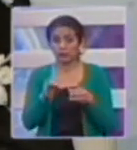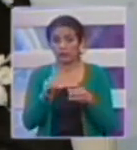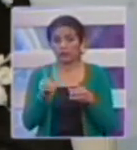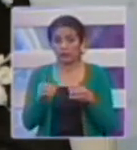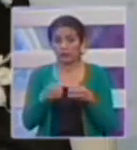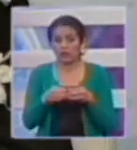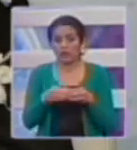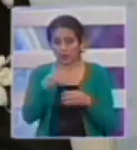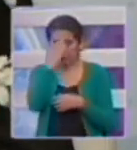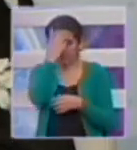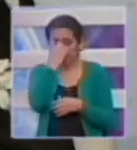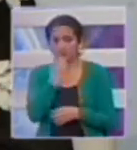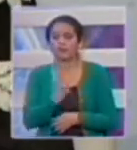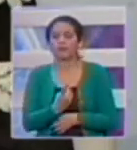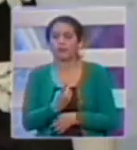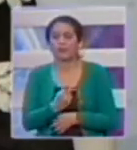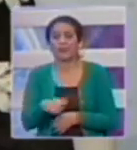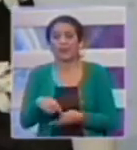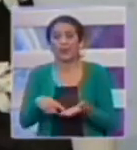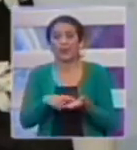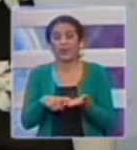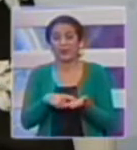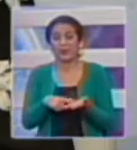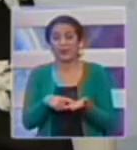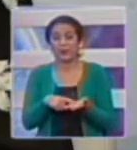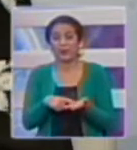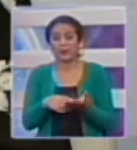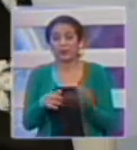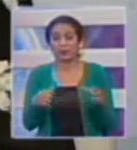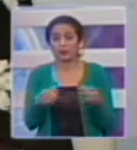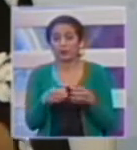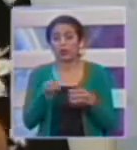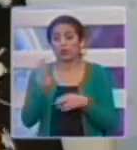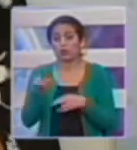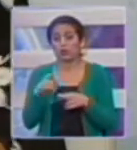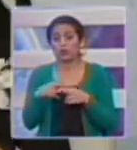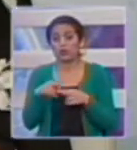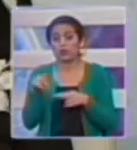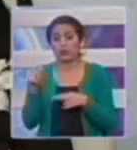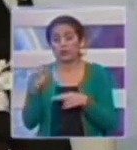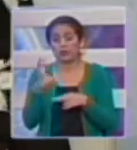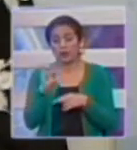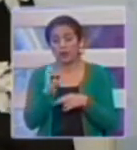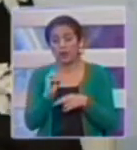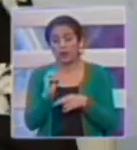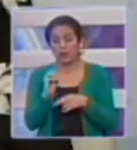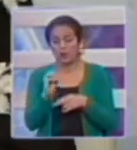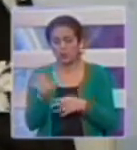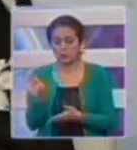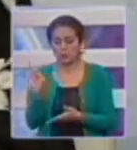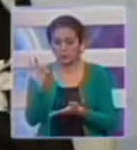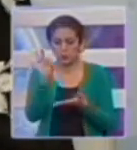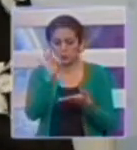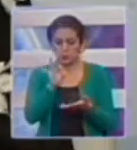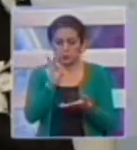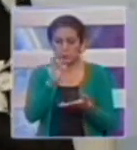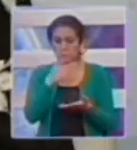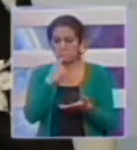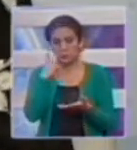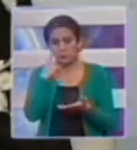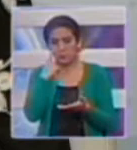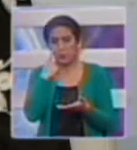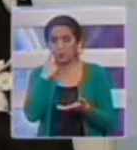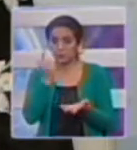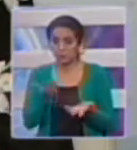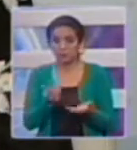convención nacional, y como usted bien dice, el nombre de Paco Moncayo es un nombre que podría sumar una serie de respaldos. Yo creo que además hay